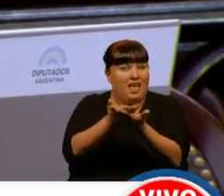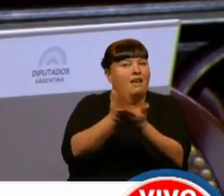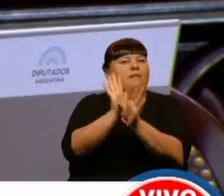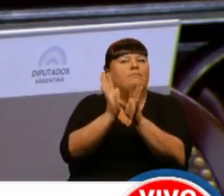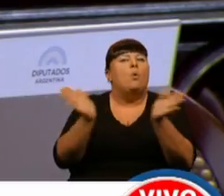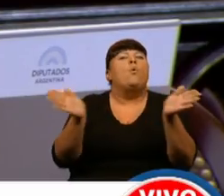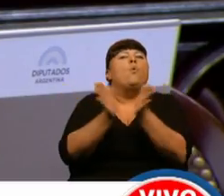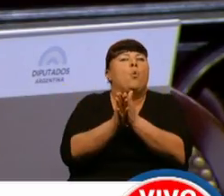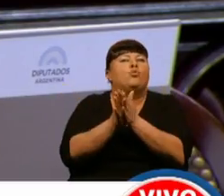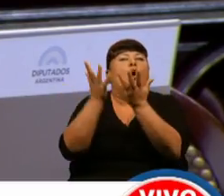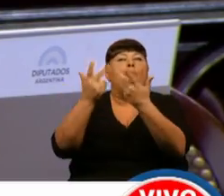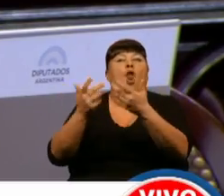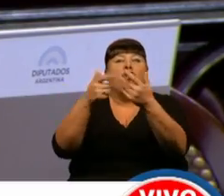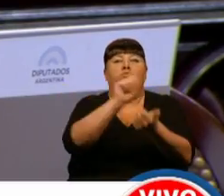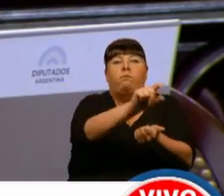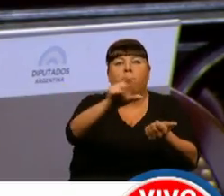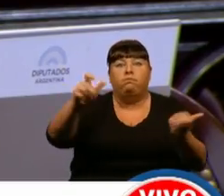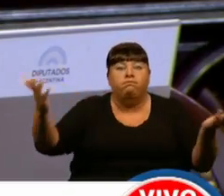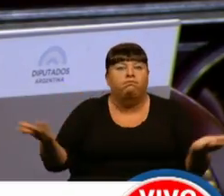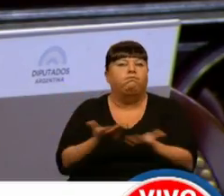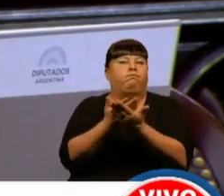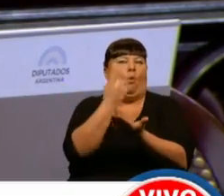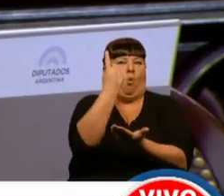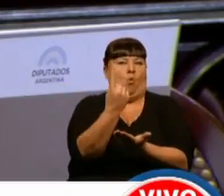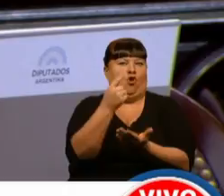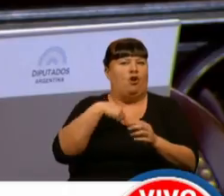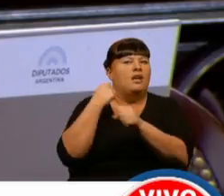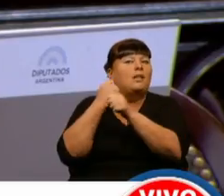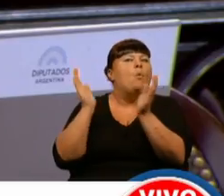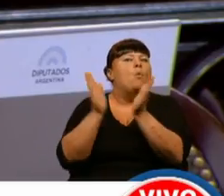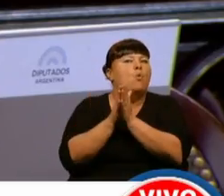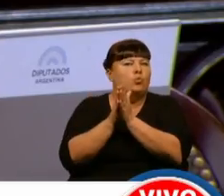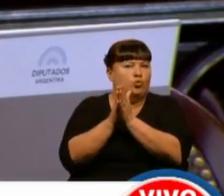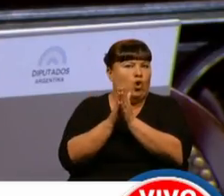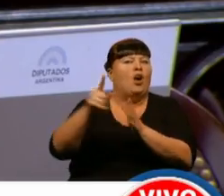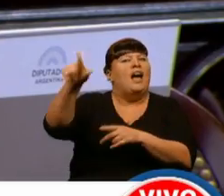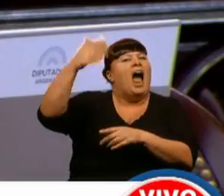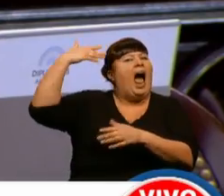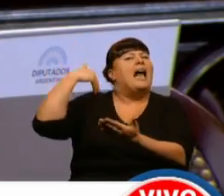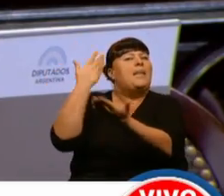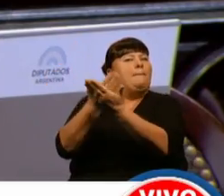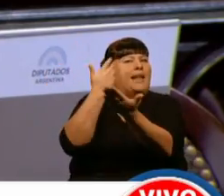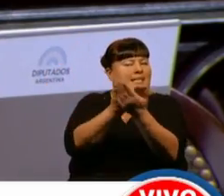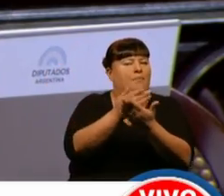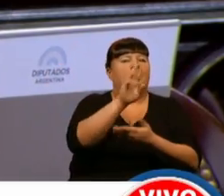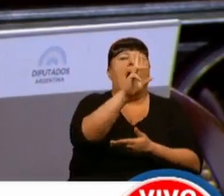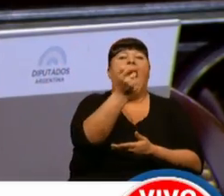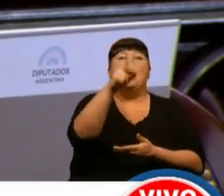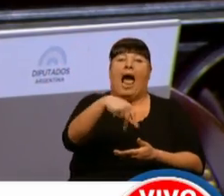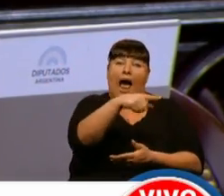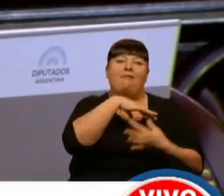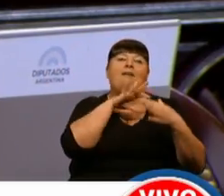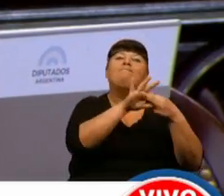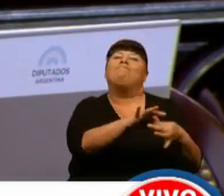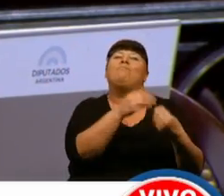una combinación de los proyectos que hemos venido trabajando juntos que ellos habían presentado con ramón me